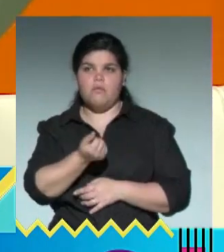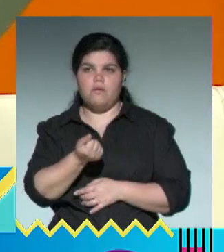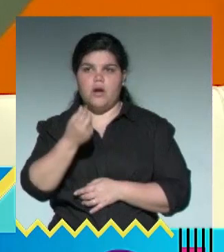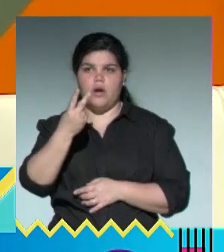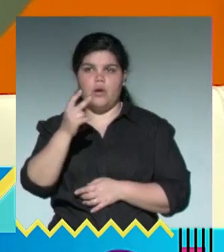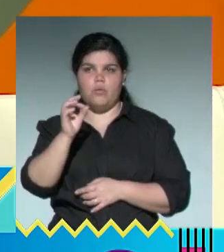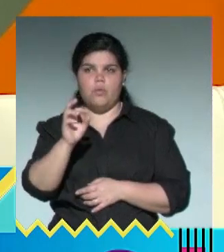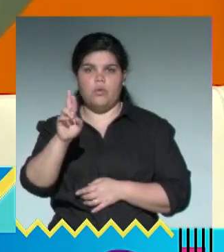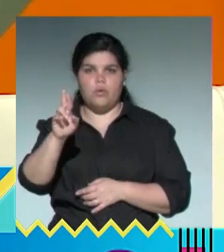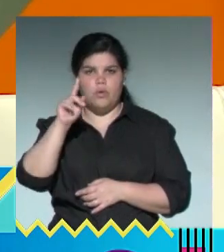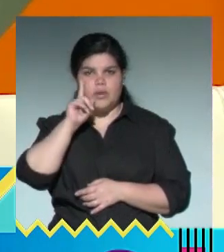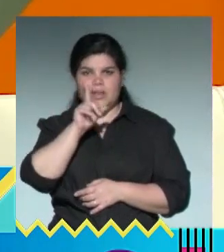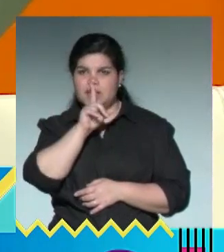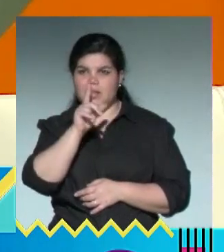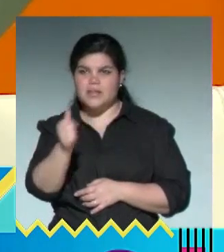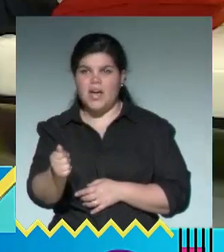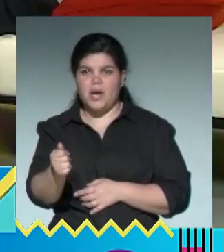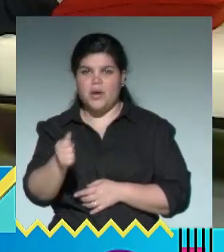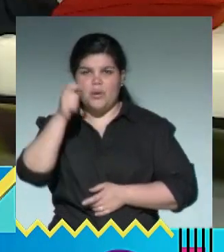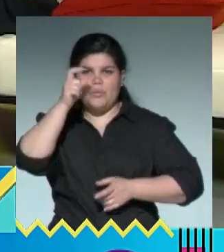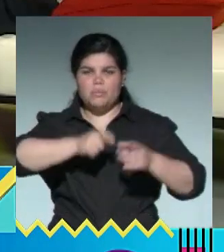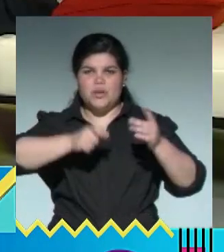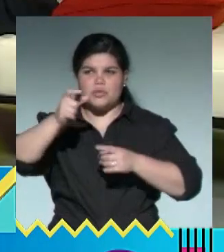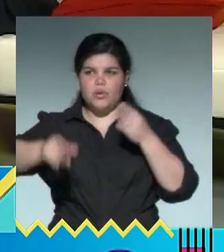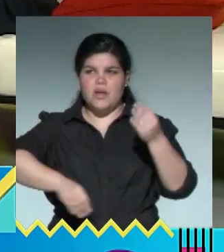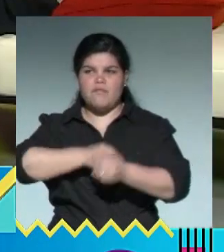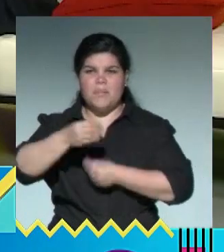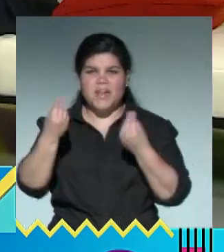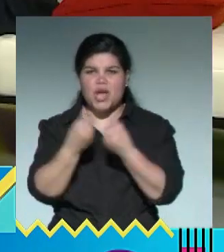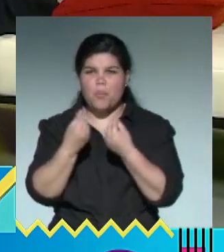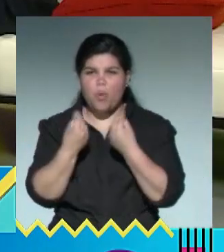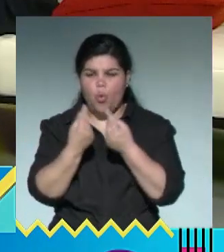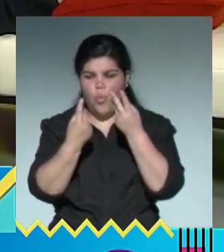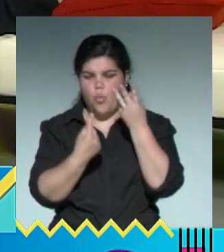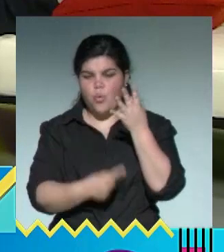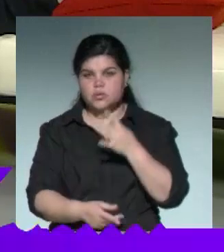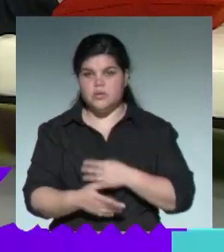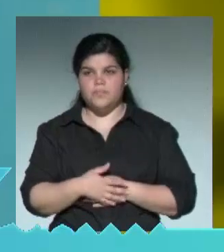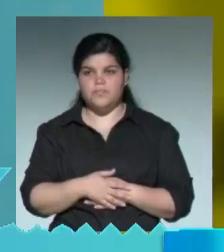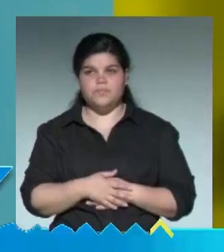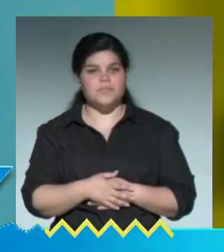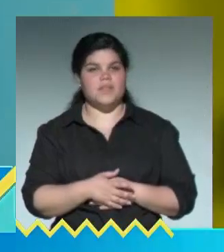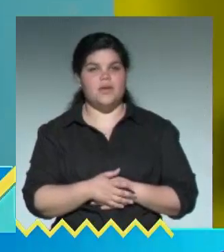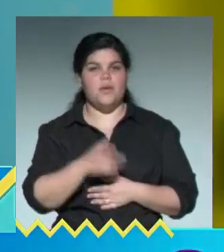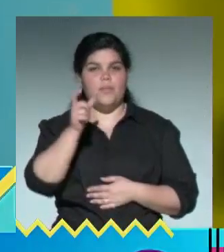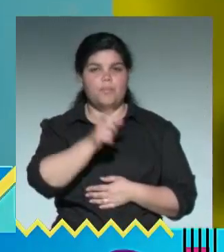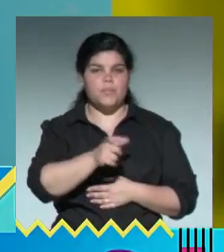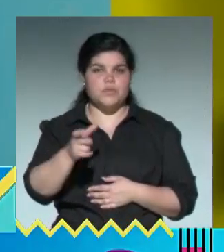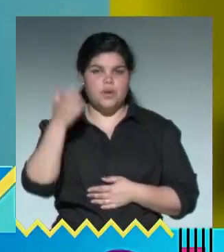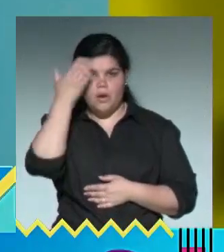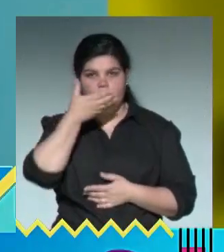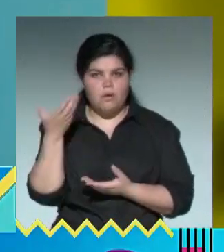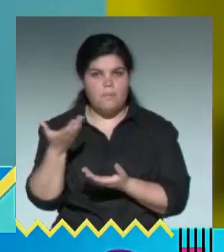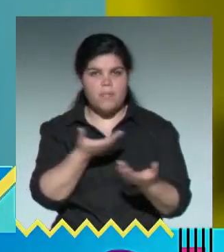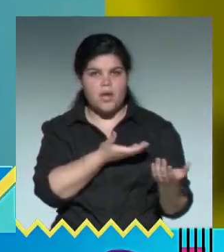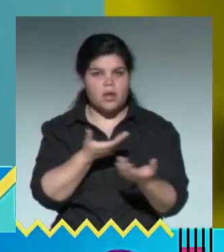cuánto. Sí, muchas familias, seguro. seguro. Bien, vamos a continuar hablando con nuestros bomberos voluntarios presentes aquí,